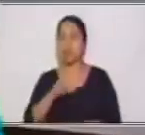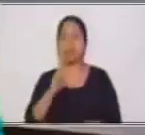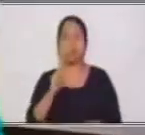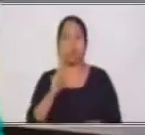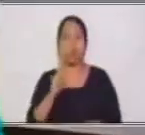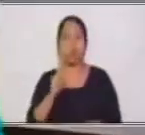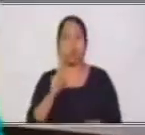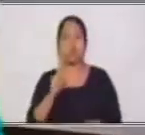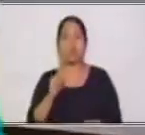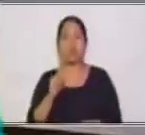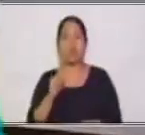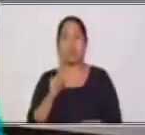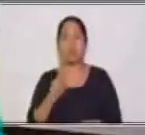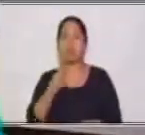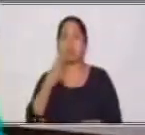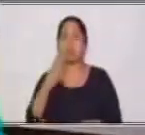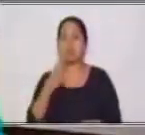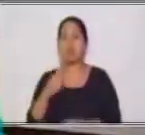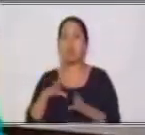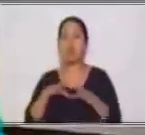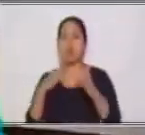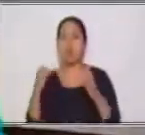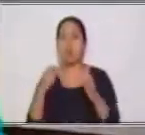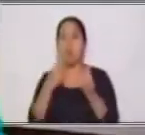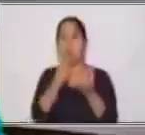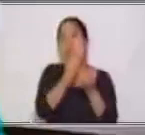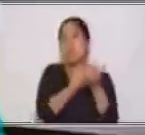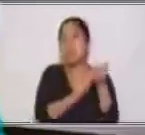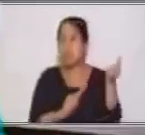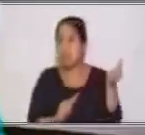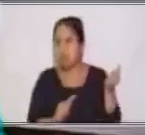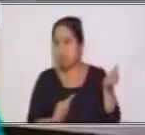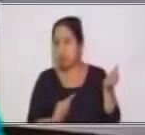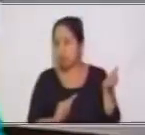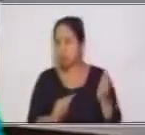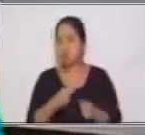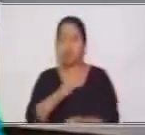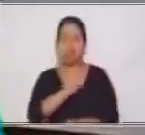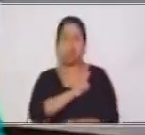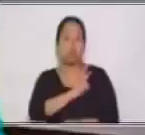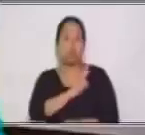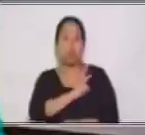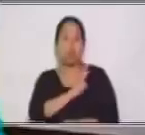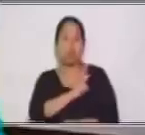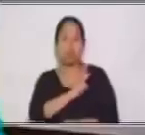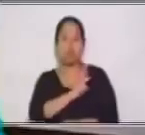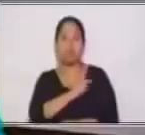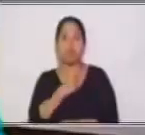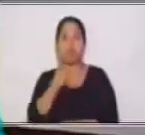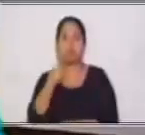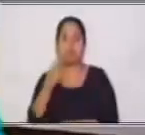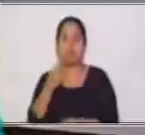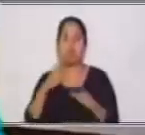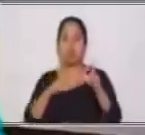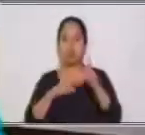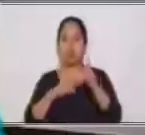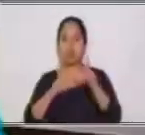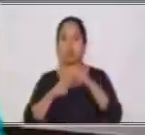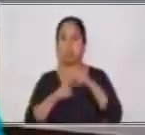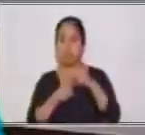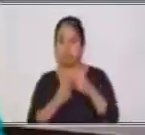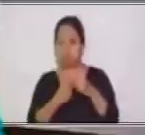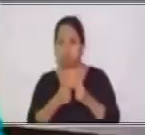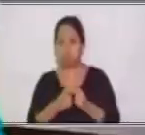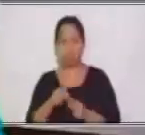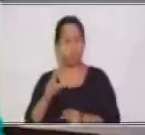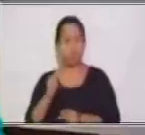sílabas o como palabras que puedes separar en sílabas, sino solamente lo mencionas con las letras. Entonces aquí